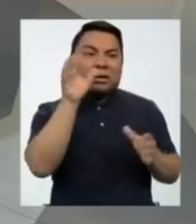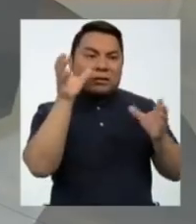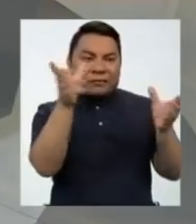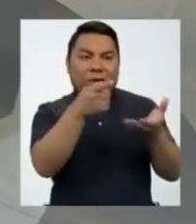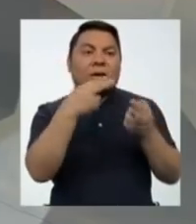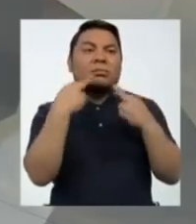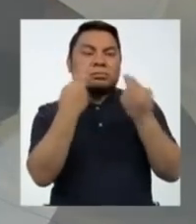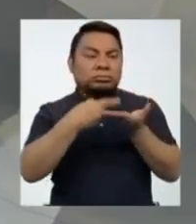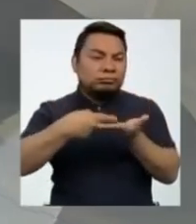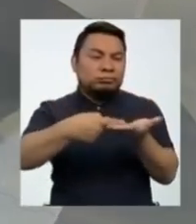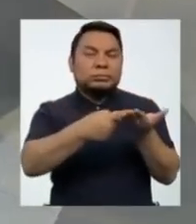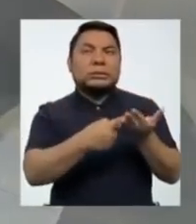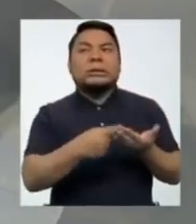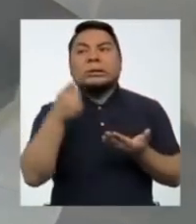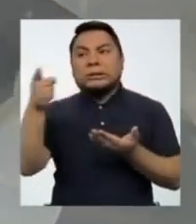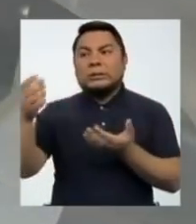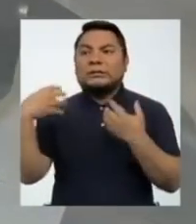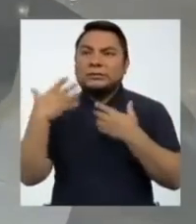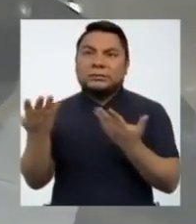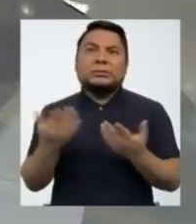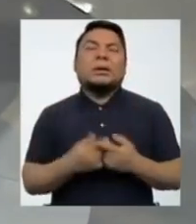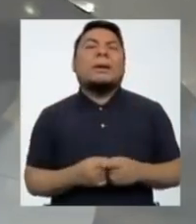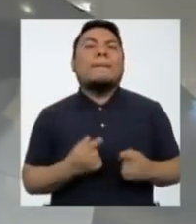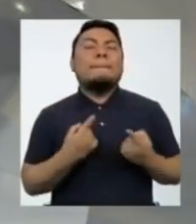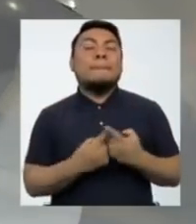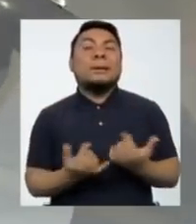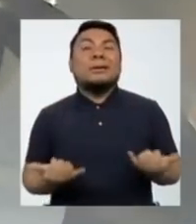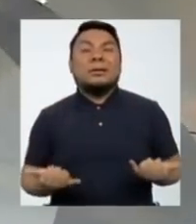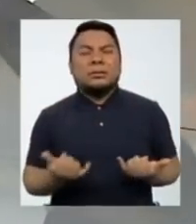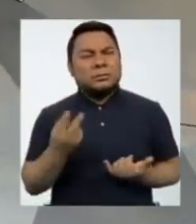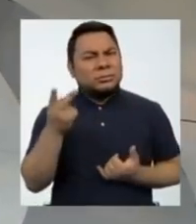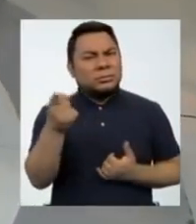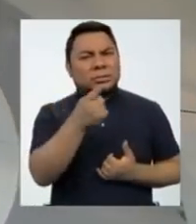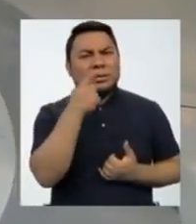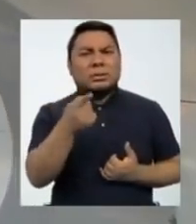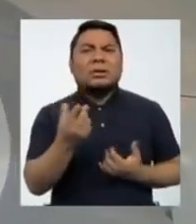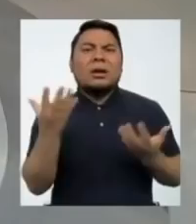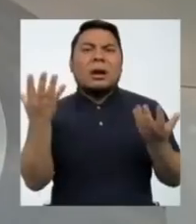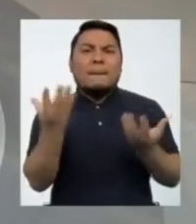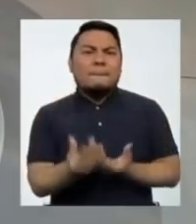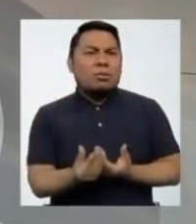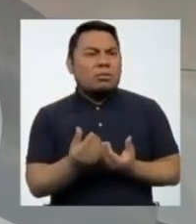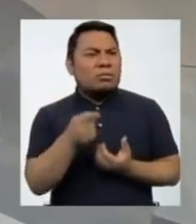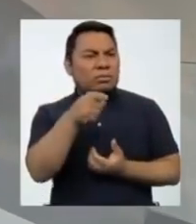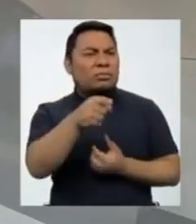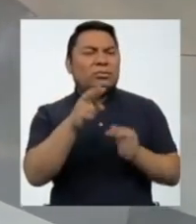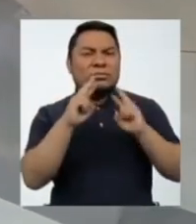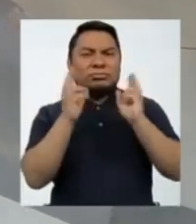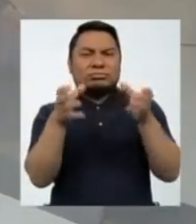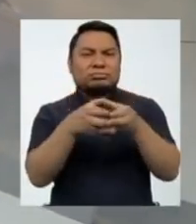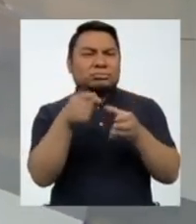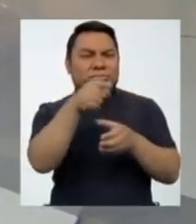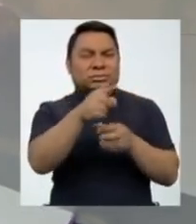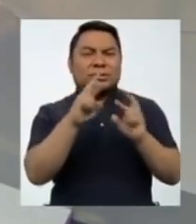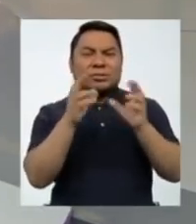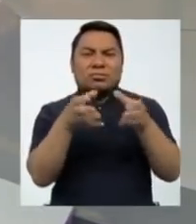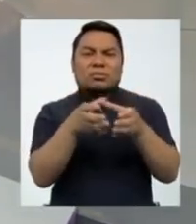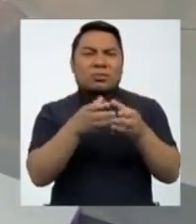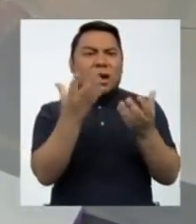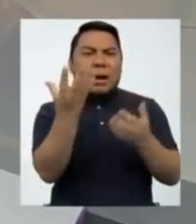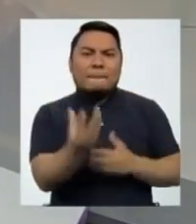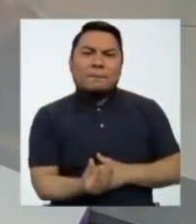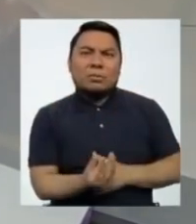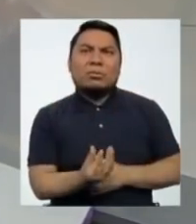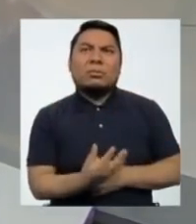de la prefectura también. Sí, lo que llama la atención es que vemos que hay pocos congresistas ahí en esta